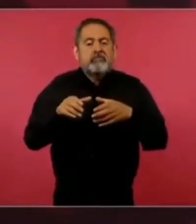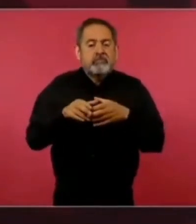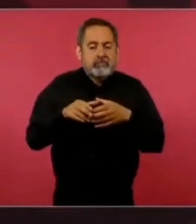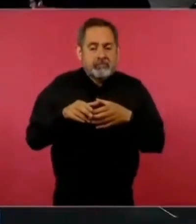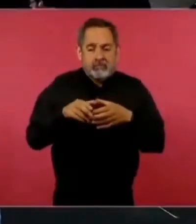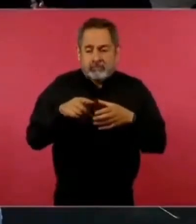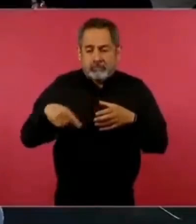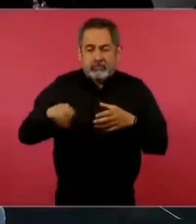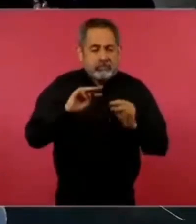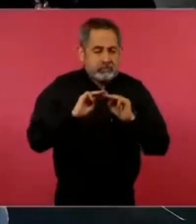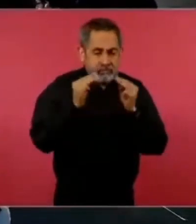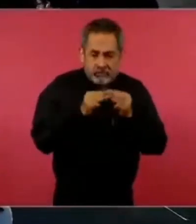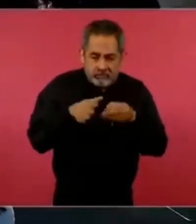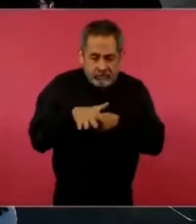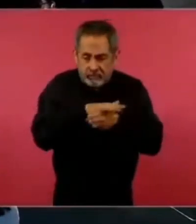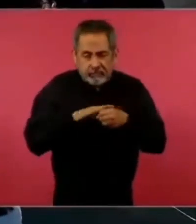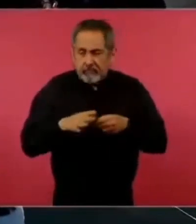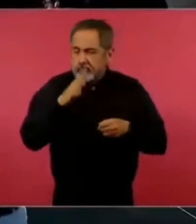la delincuencia